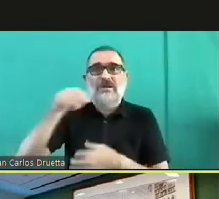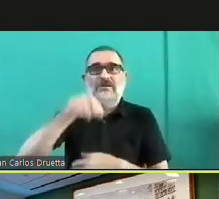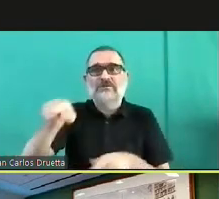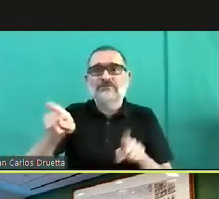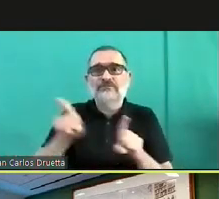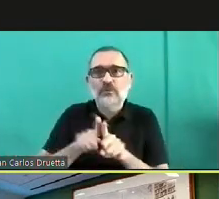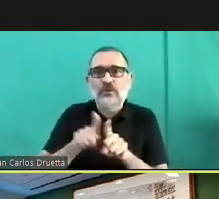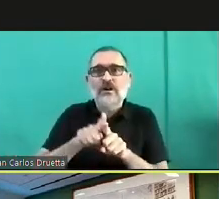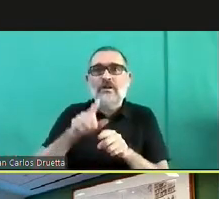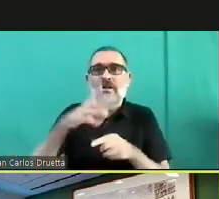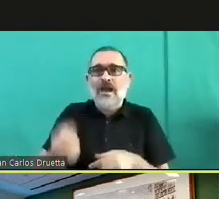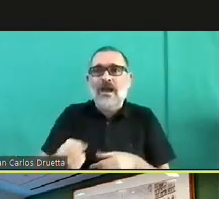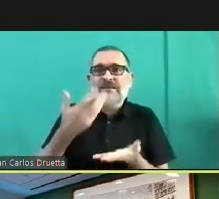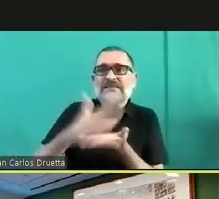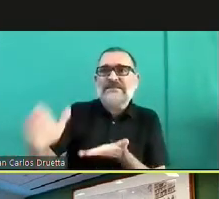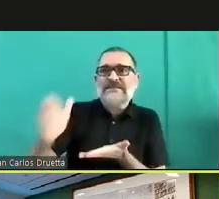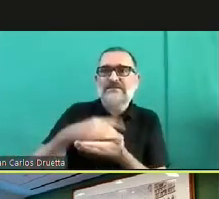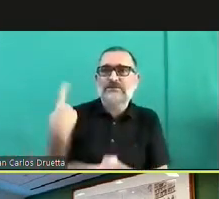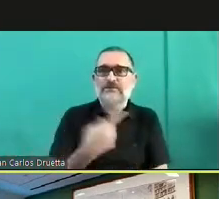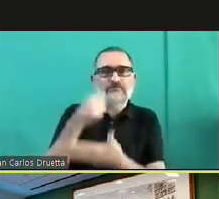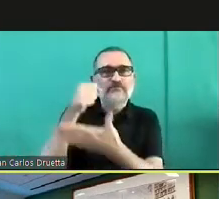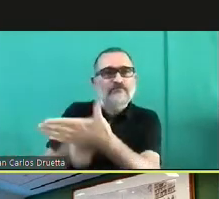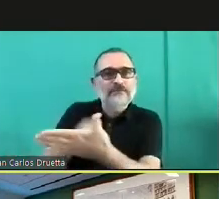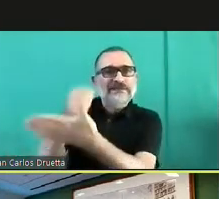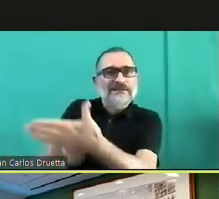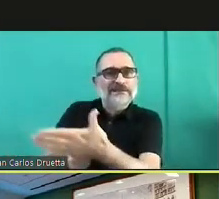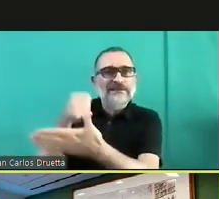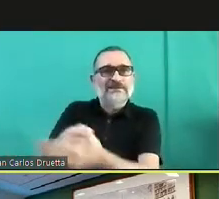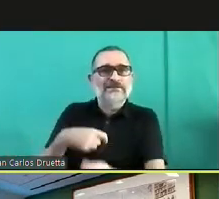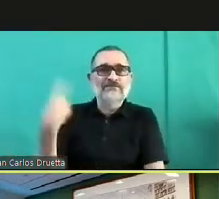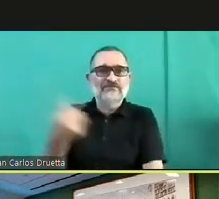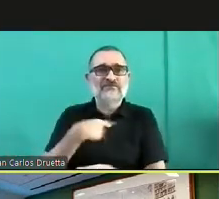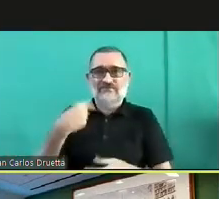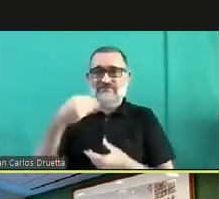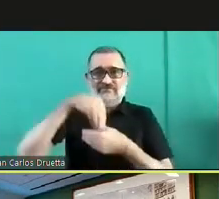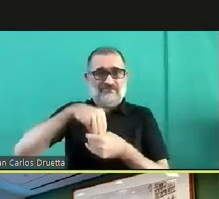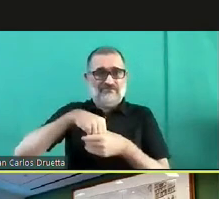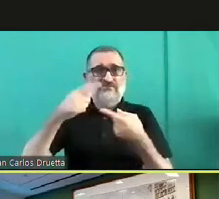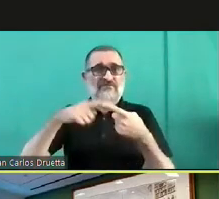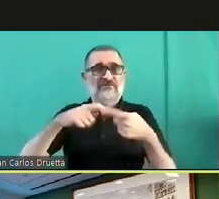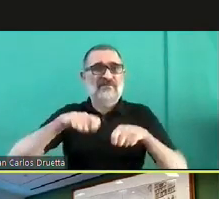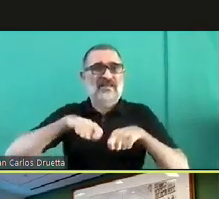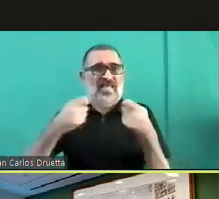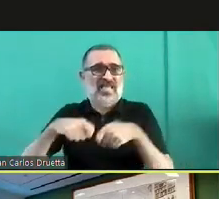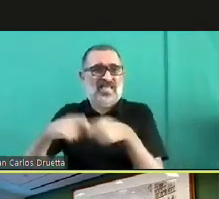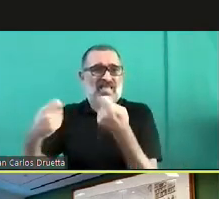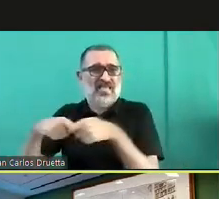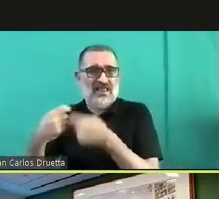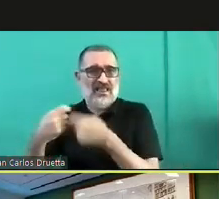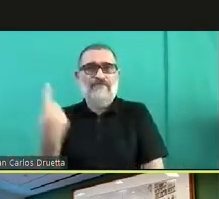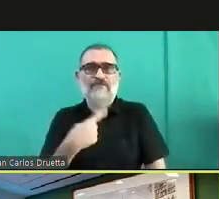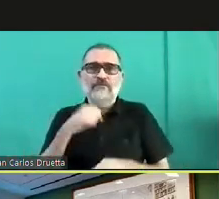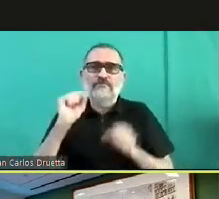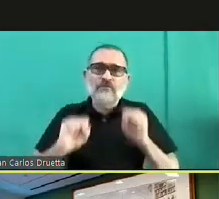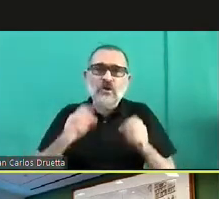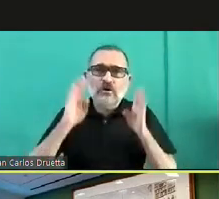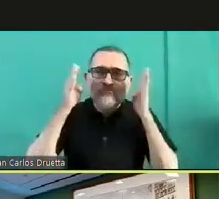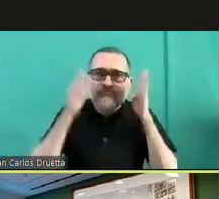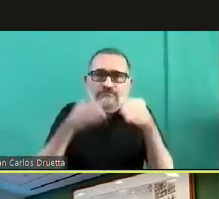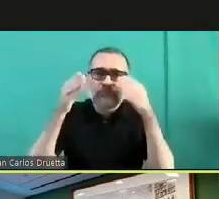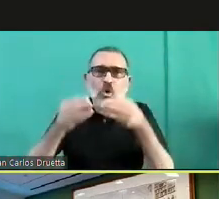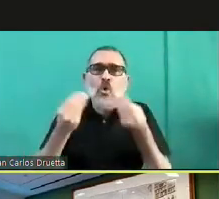doctores verbosos doctor en genes y otros han señalado que américa del sur es el primer continente del mundo que